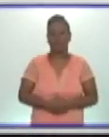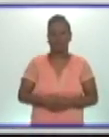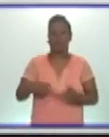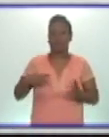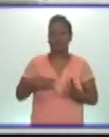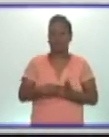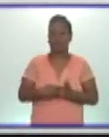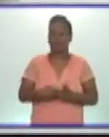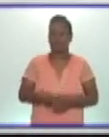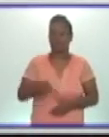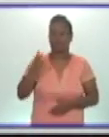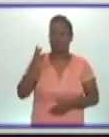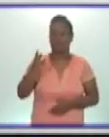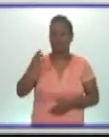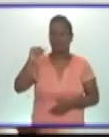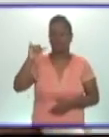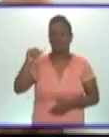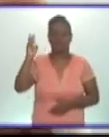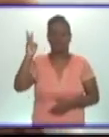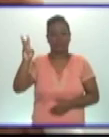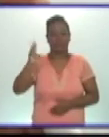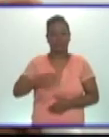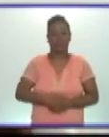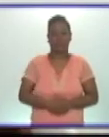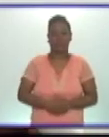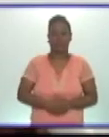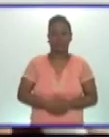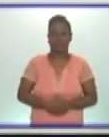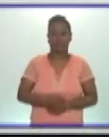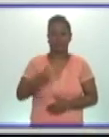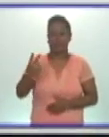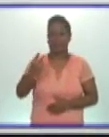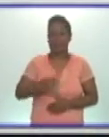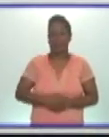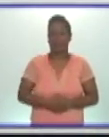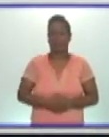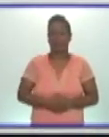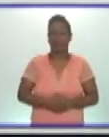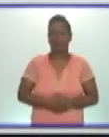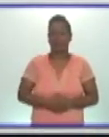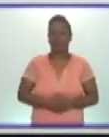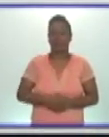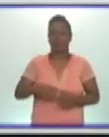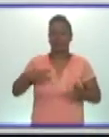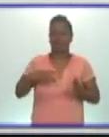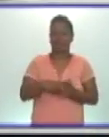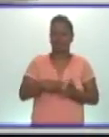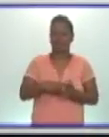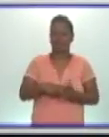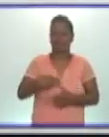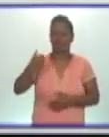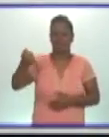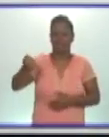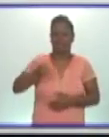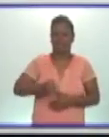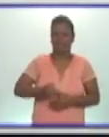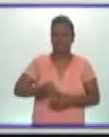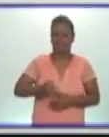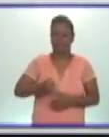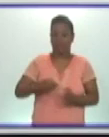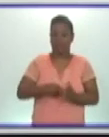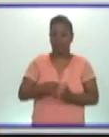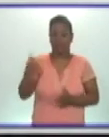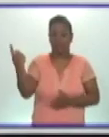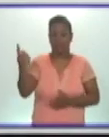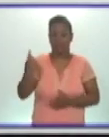los coeficientes. 6 entre 3 es igual a 2. Ahora dividimos las variables. A entre A. Como